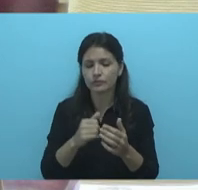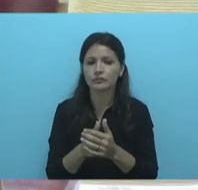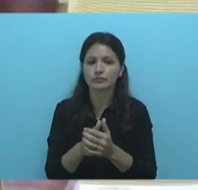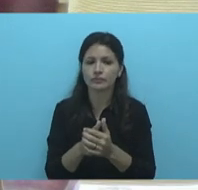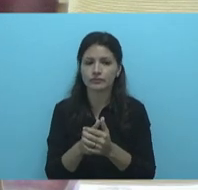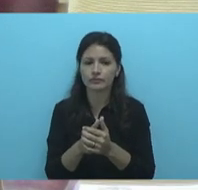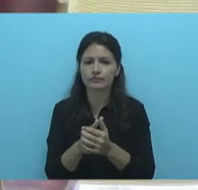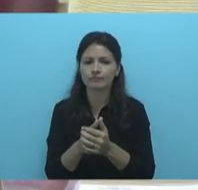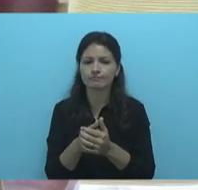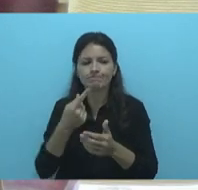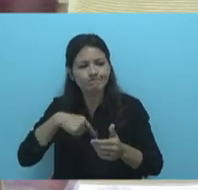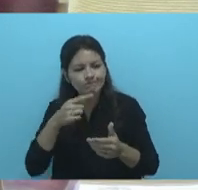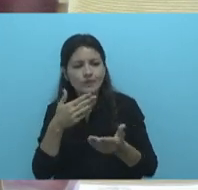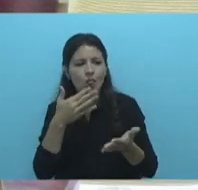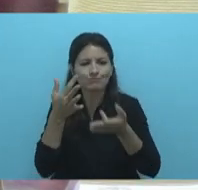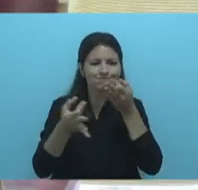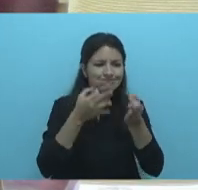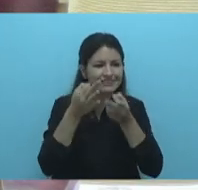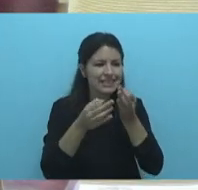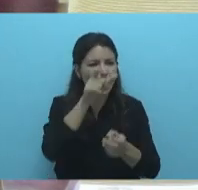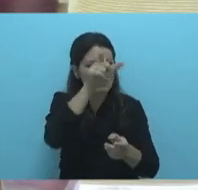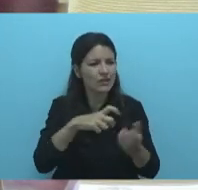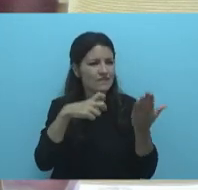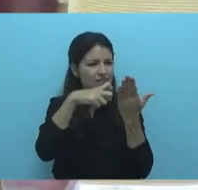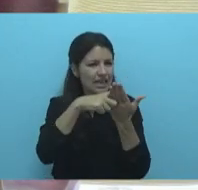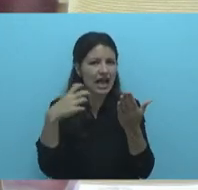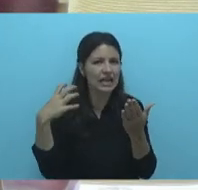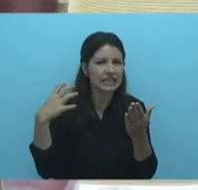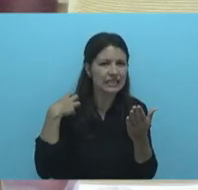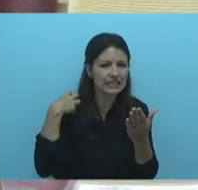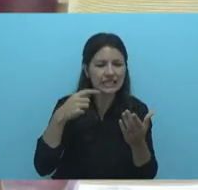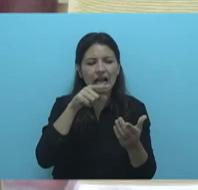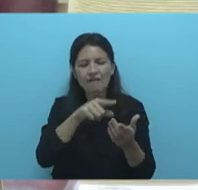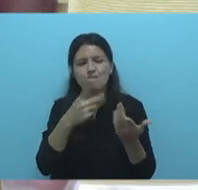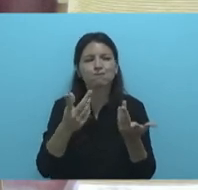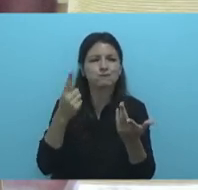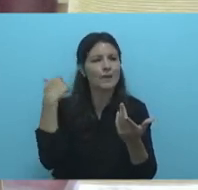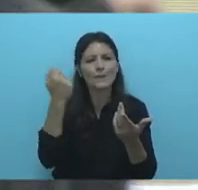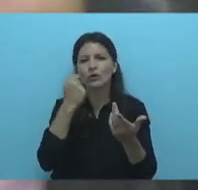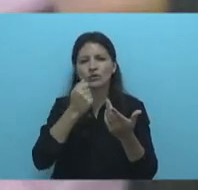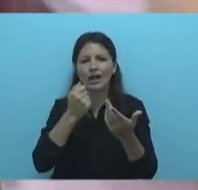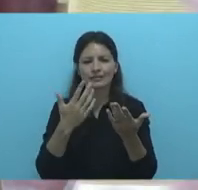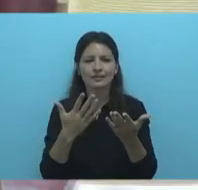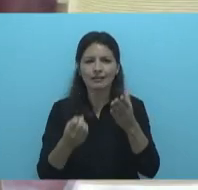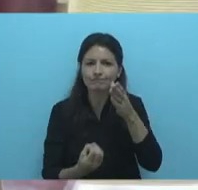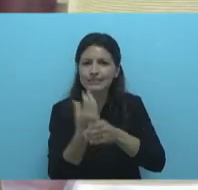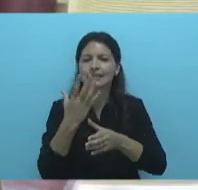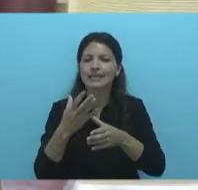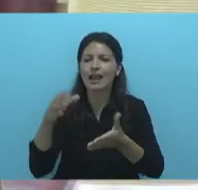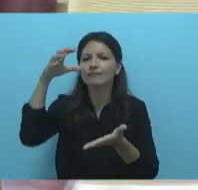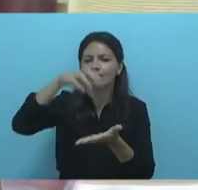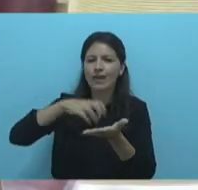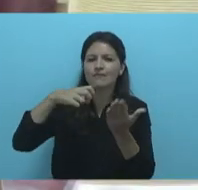fiscal general. Y no solamente es importante crear esas unidades de investigación fiscal, sino también